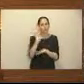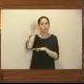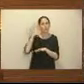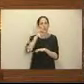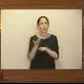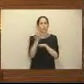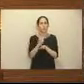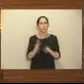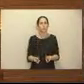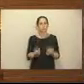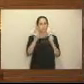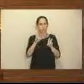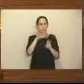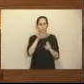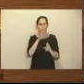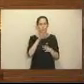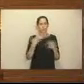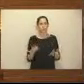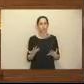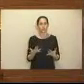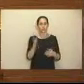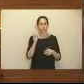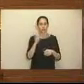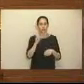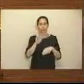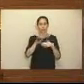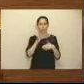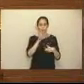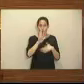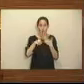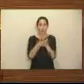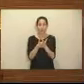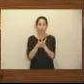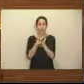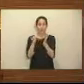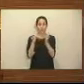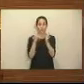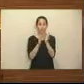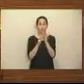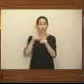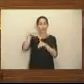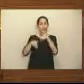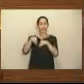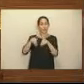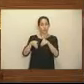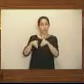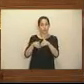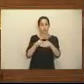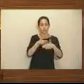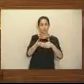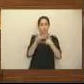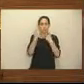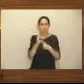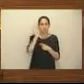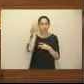propuestas nuevas con las que completar ese tiempo pendiente hasta llegar a lo que usted denominó trajín electoral. Usted dijo